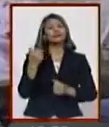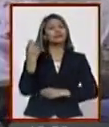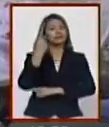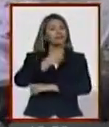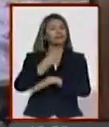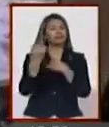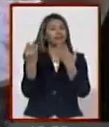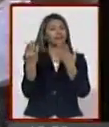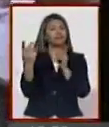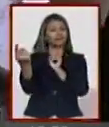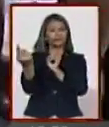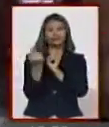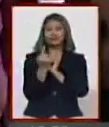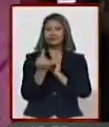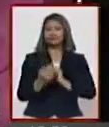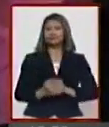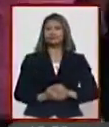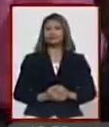espera.